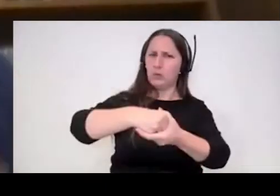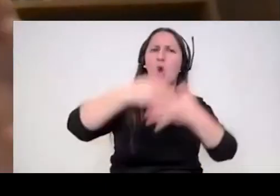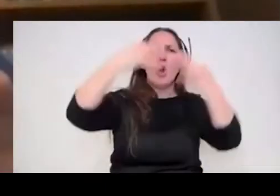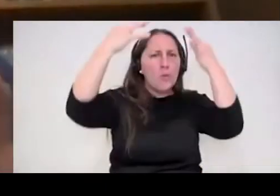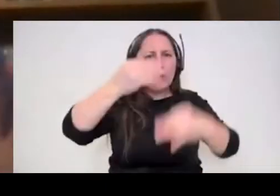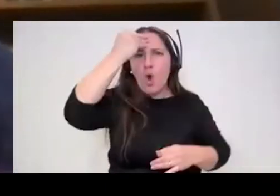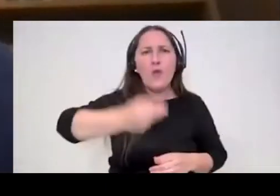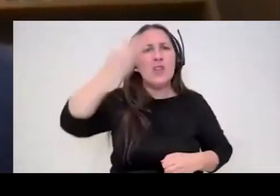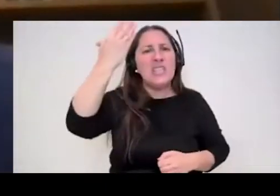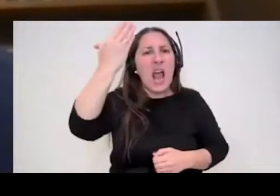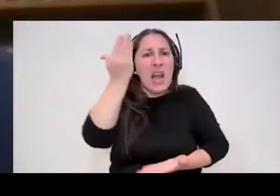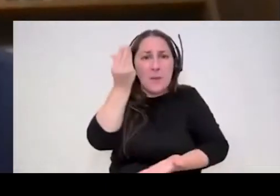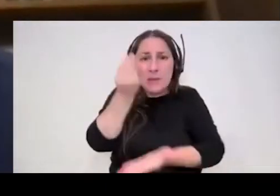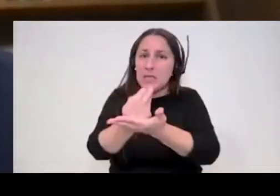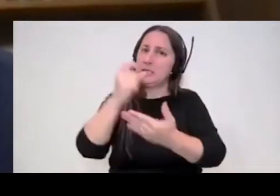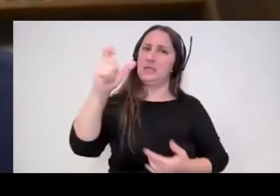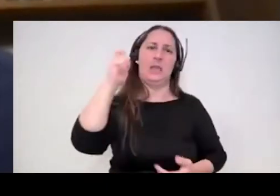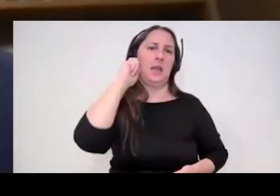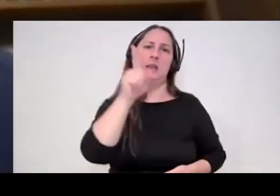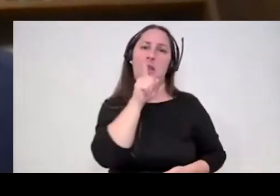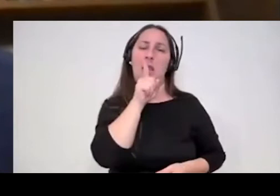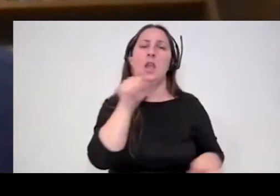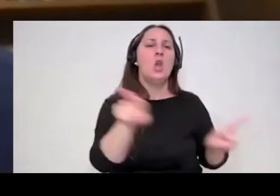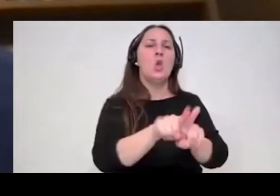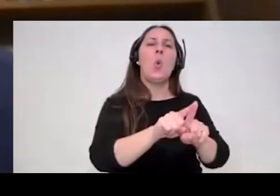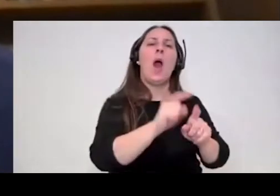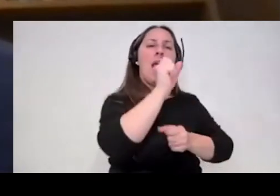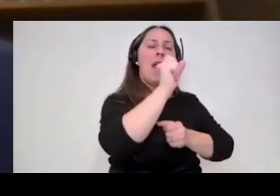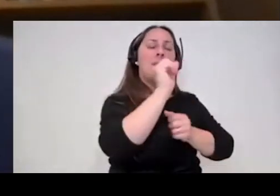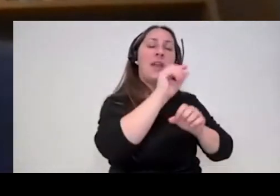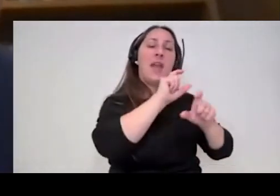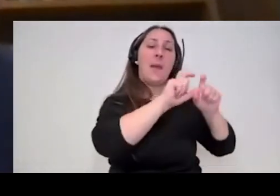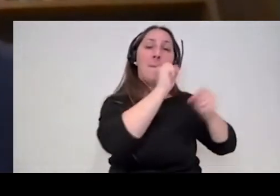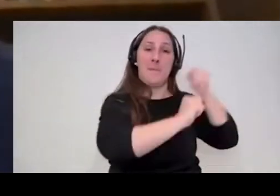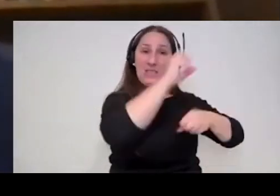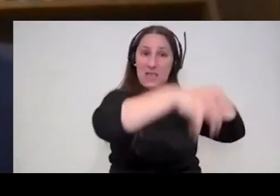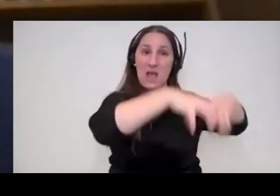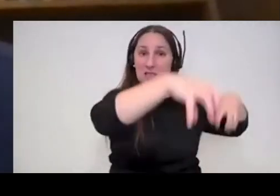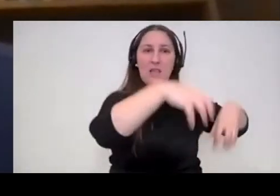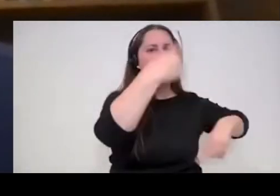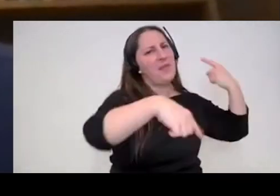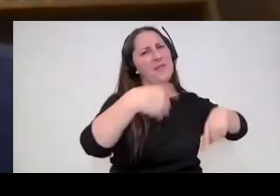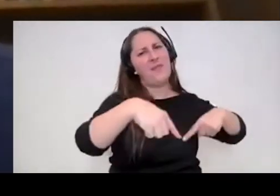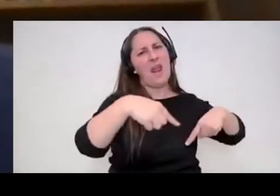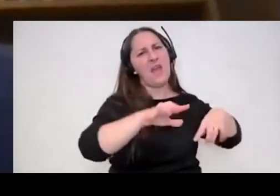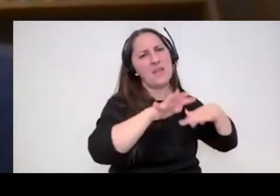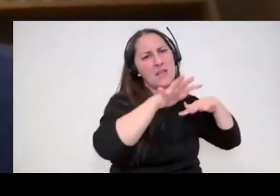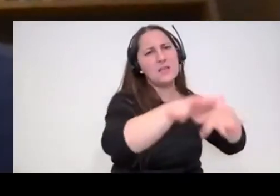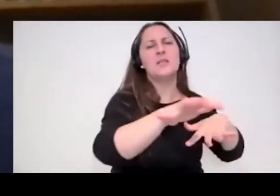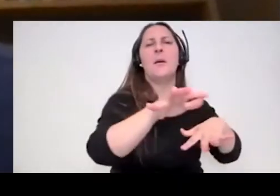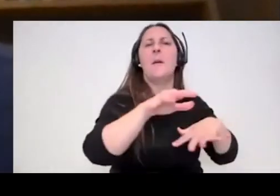es CGT. Y del sector empleador pasa lo mismo. Del sector empleador van distintas entidades patronales, pero